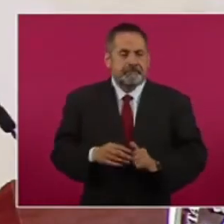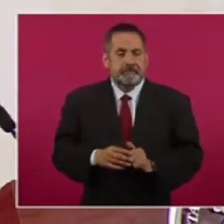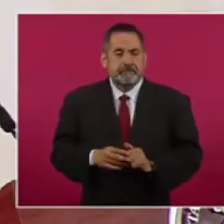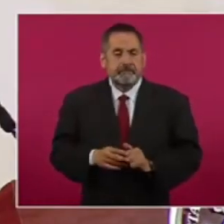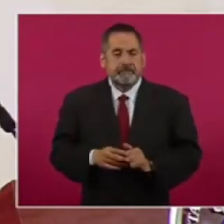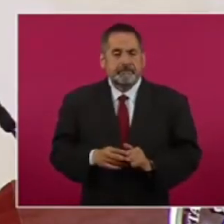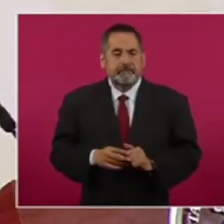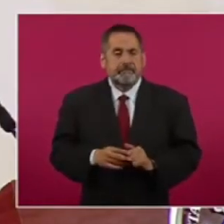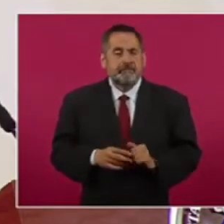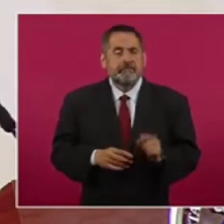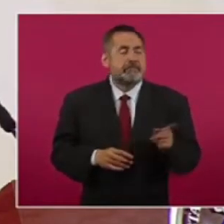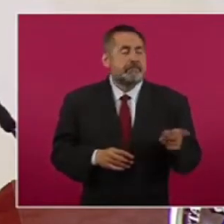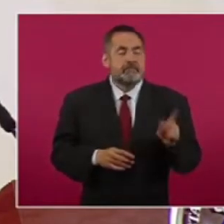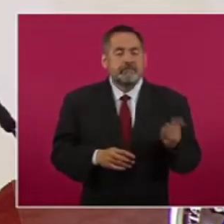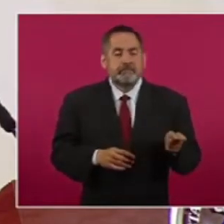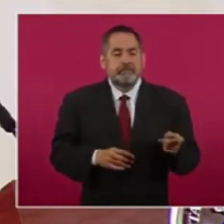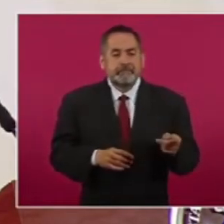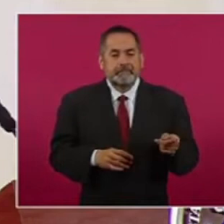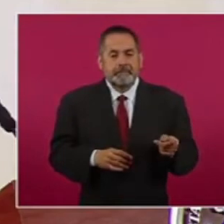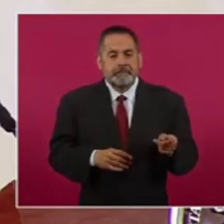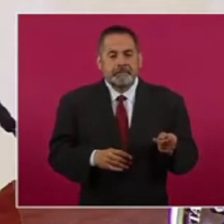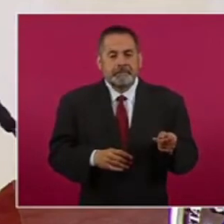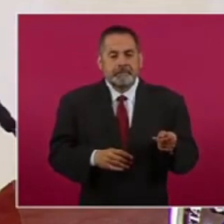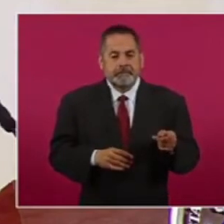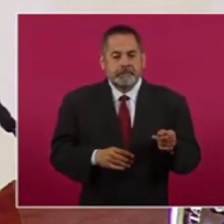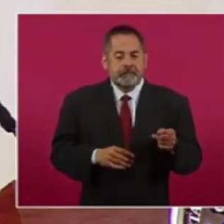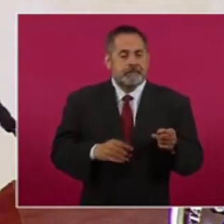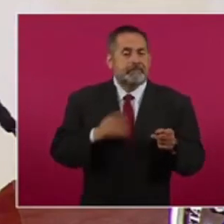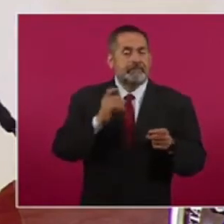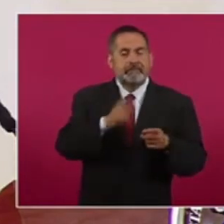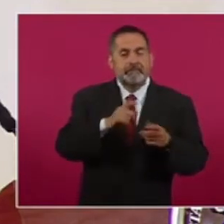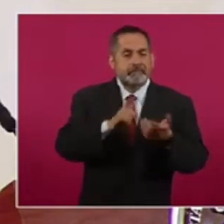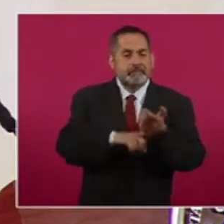la instrucción de que las aduanas pasen